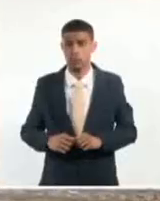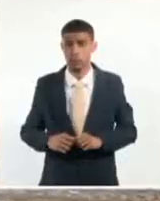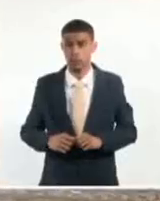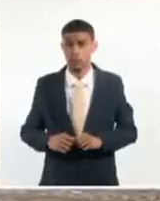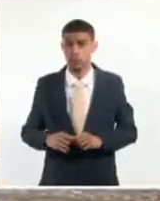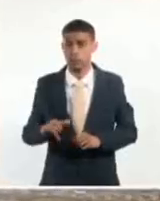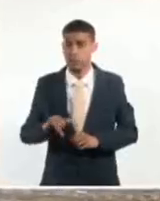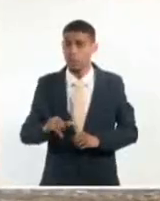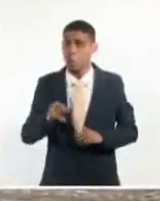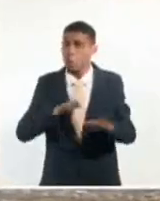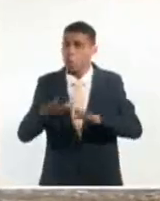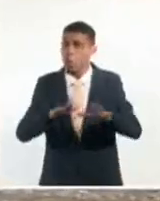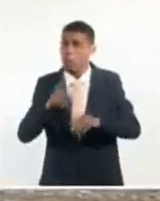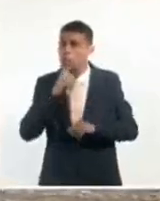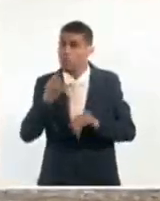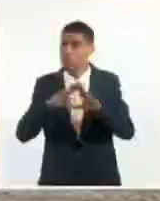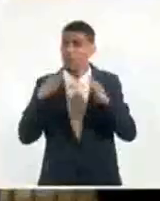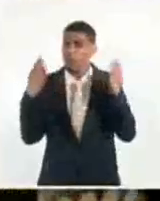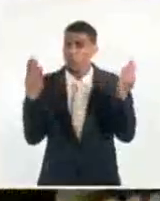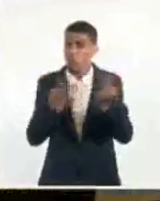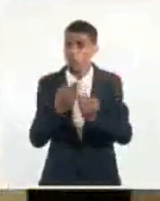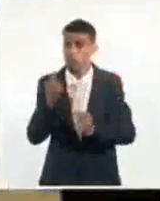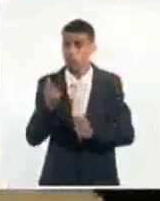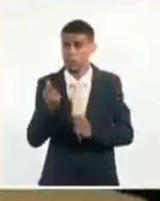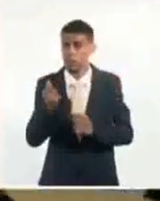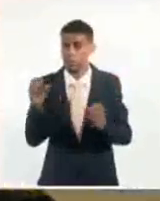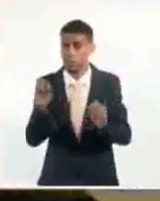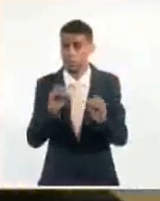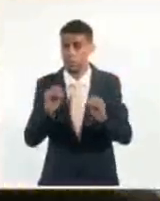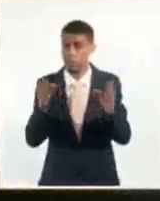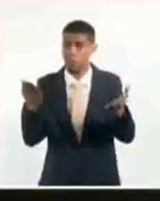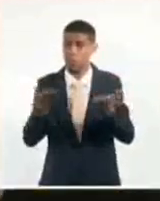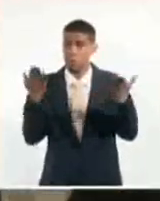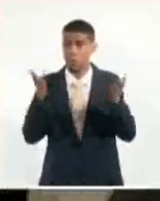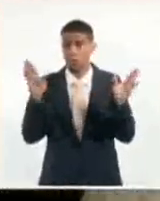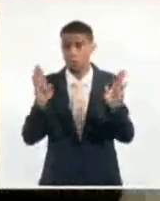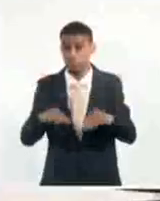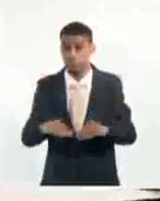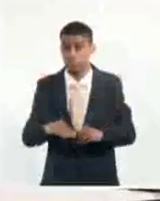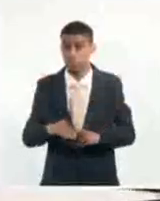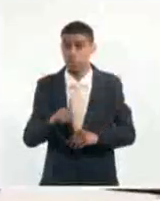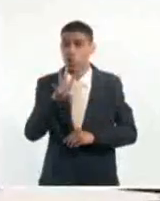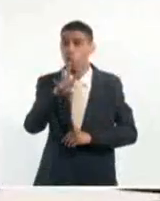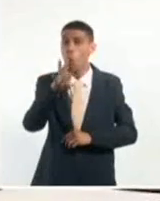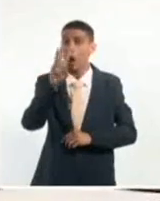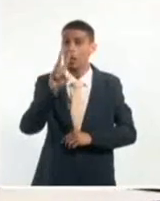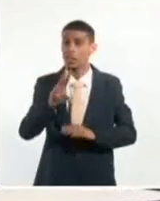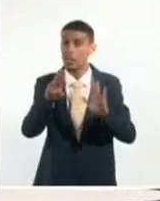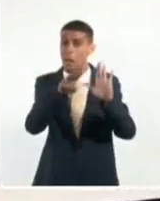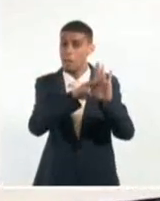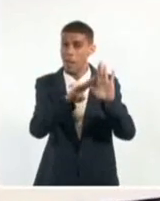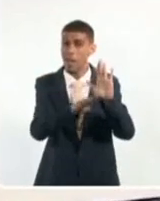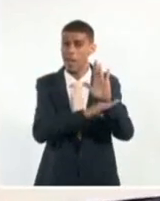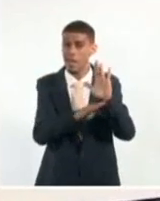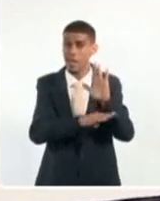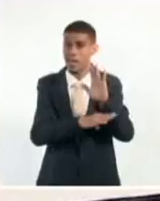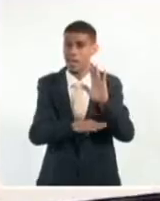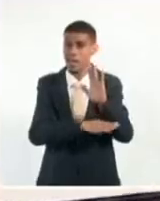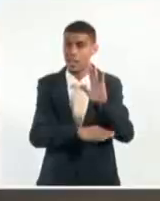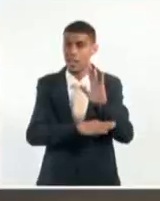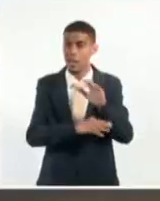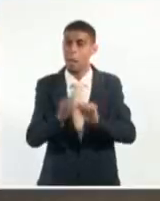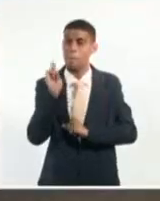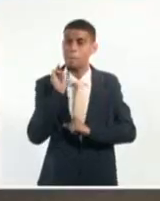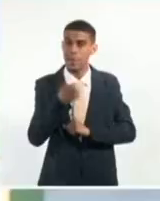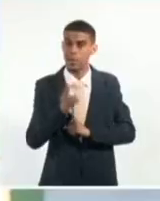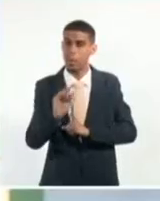global multidimensional. 243 agresivas medidas fueron impuestas durante el gobierno de Donald Trump y